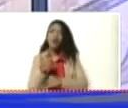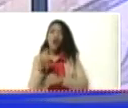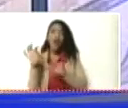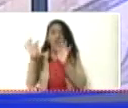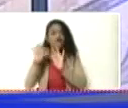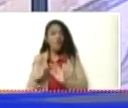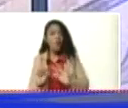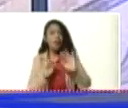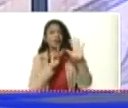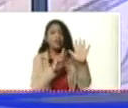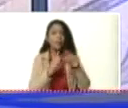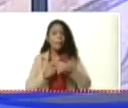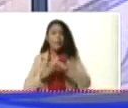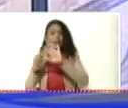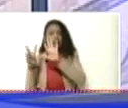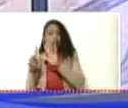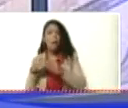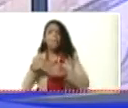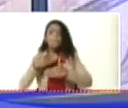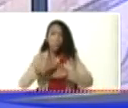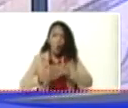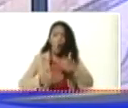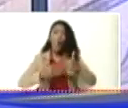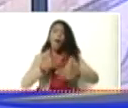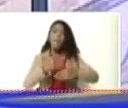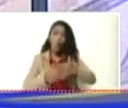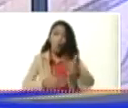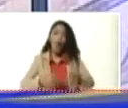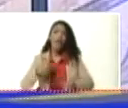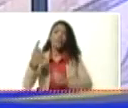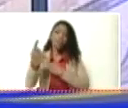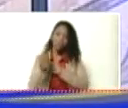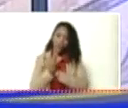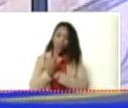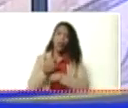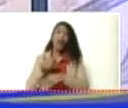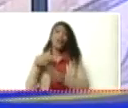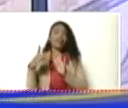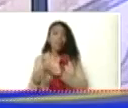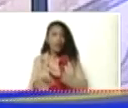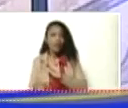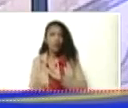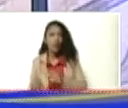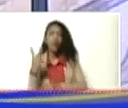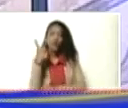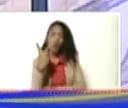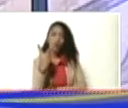más 7 vamos, vamos, con deberes y derechos, vamos,